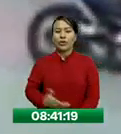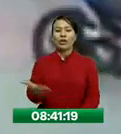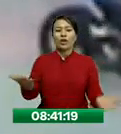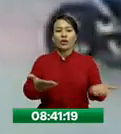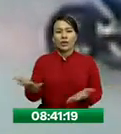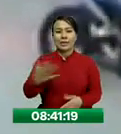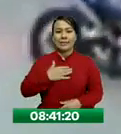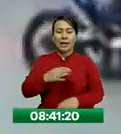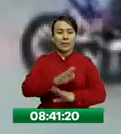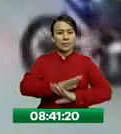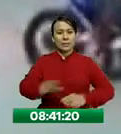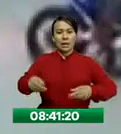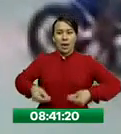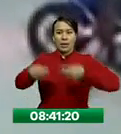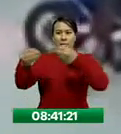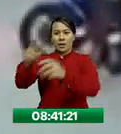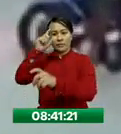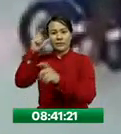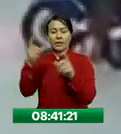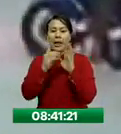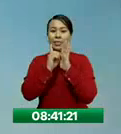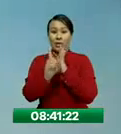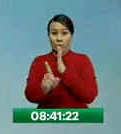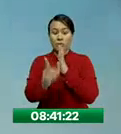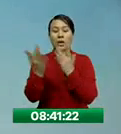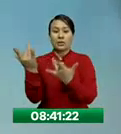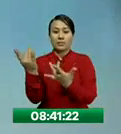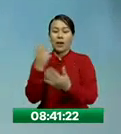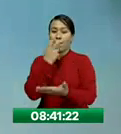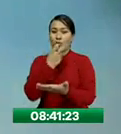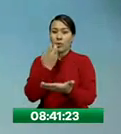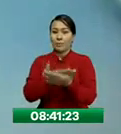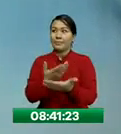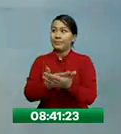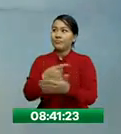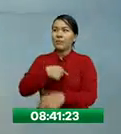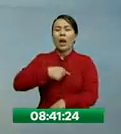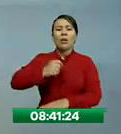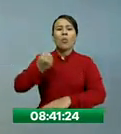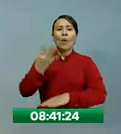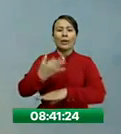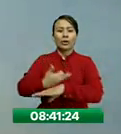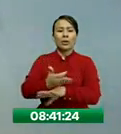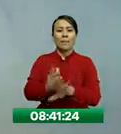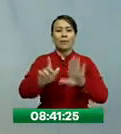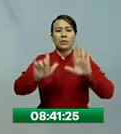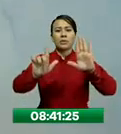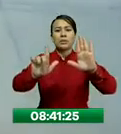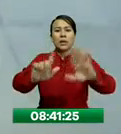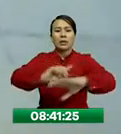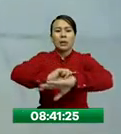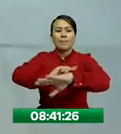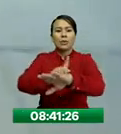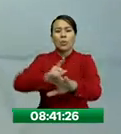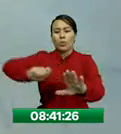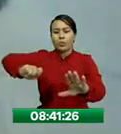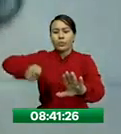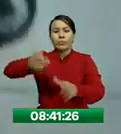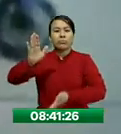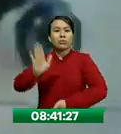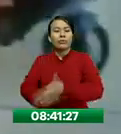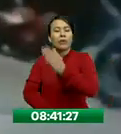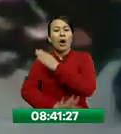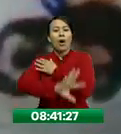fueron entregados a la fiscalía y en ellos se evidencia que le bastó tan solo aproximadamente 7 minutos